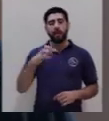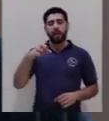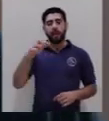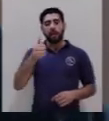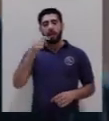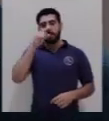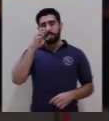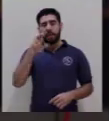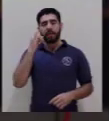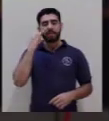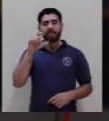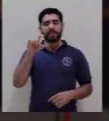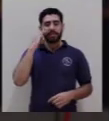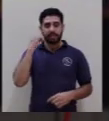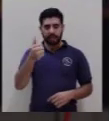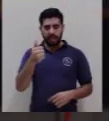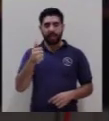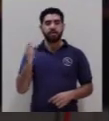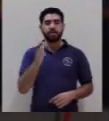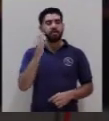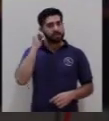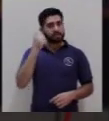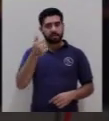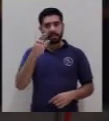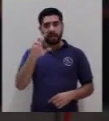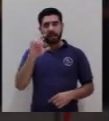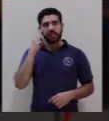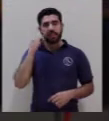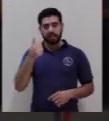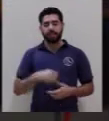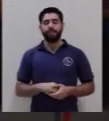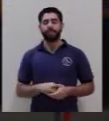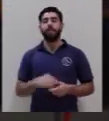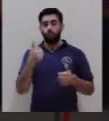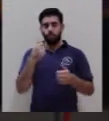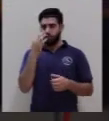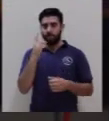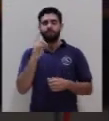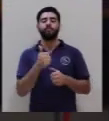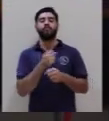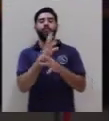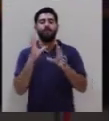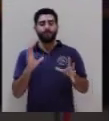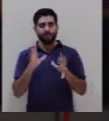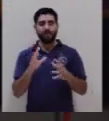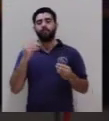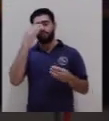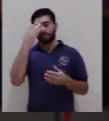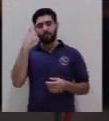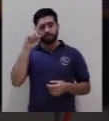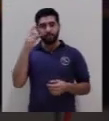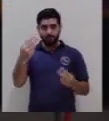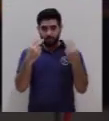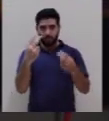a Patricia García. Patricia, bienvenida. ¿Qué vamos a ver el día de hoy? Buenos días, chicos. Gracias por estar una vez más acá